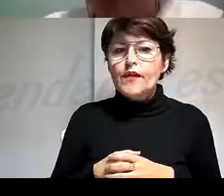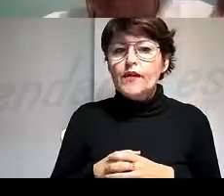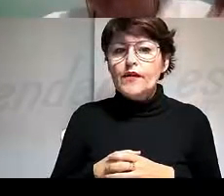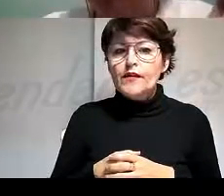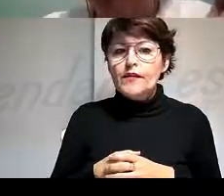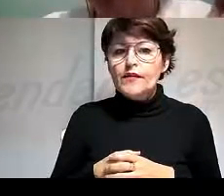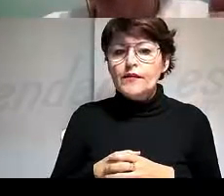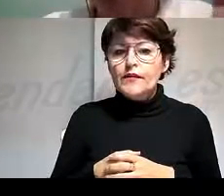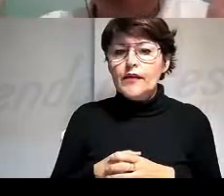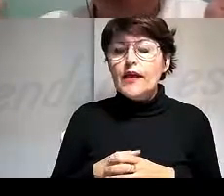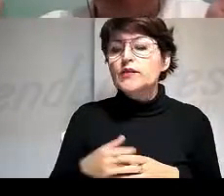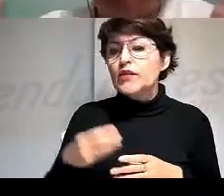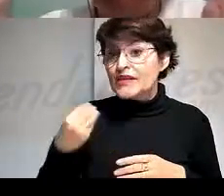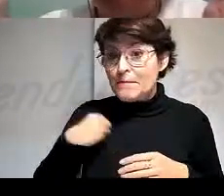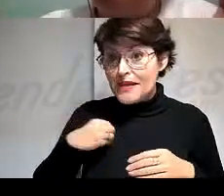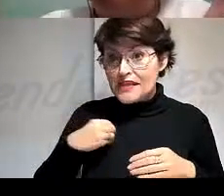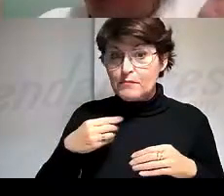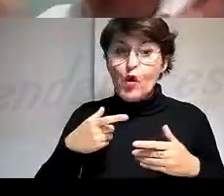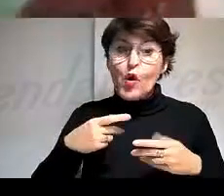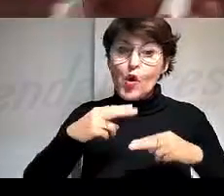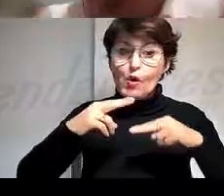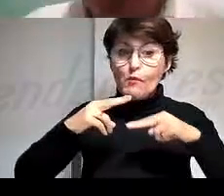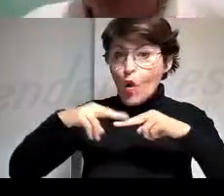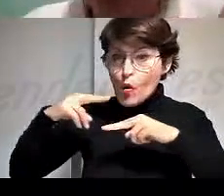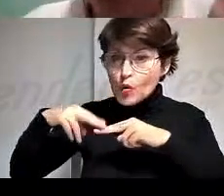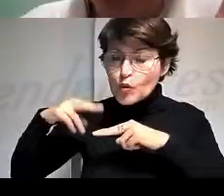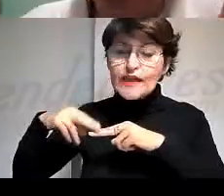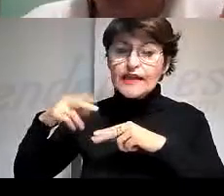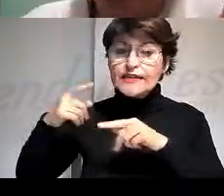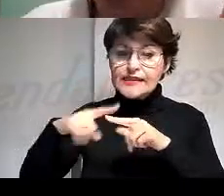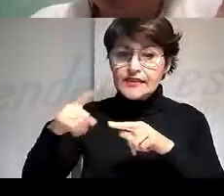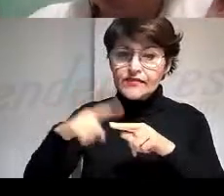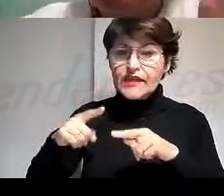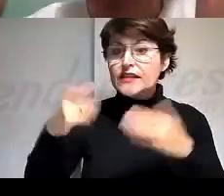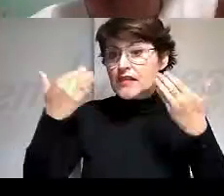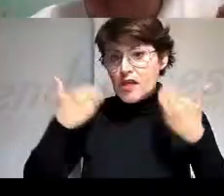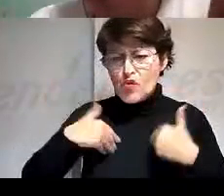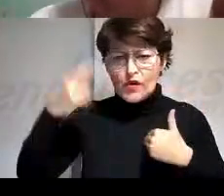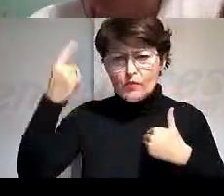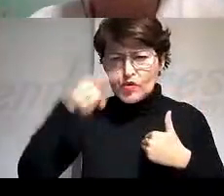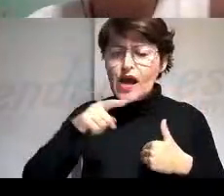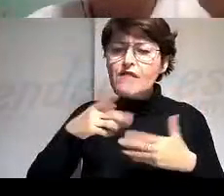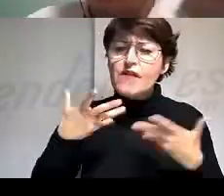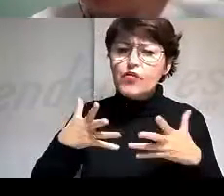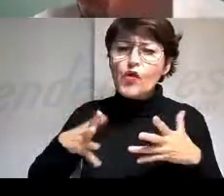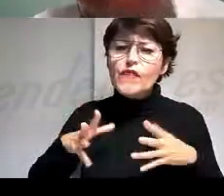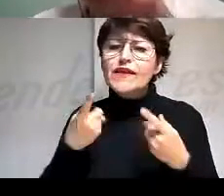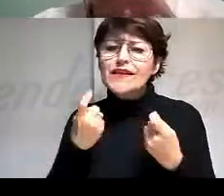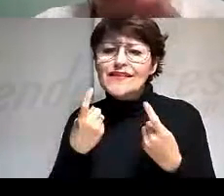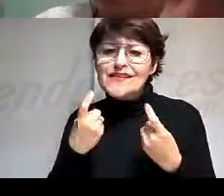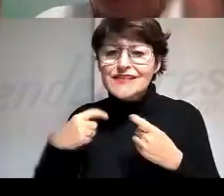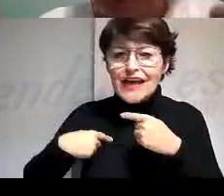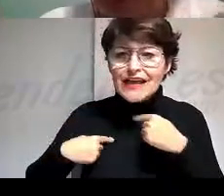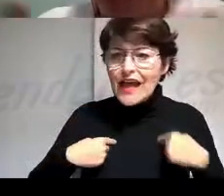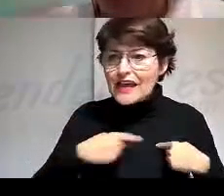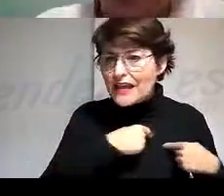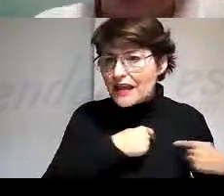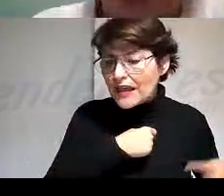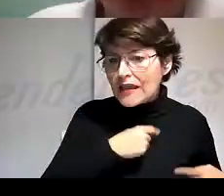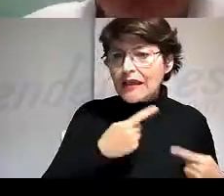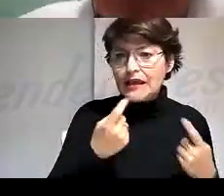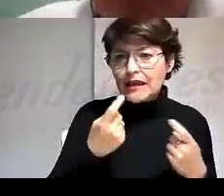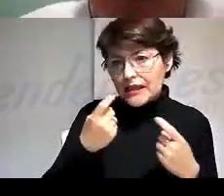vamos a tener las mismas piezas y a modo de puzzle el cuerpo es súper inteligente en ese sentido y una vez en el músculo genera una nueva pared, una nueva